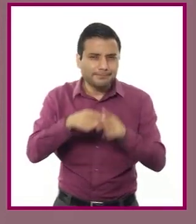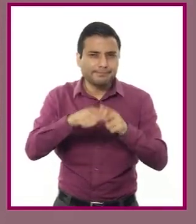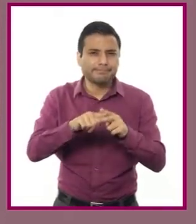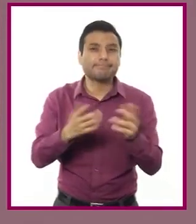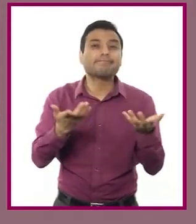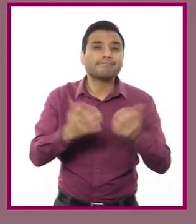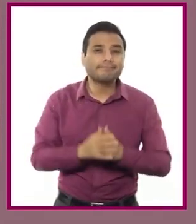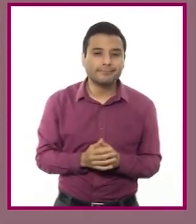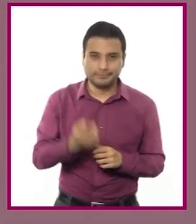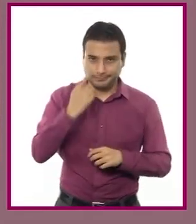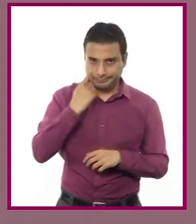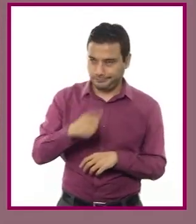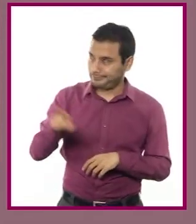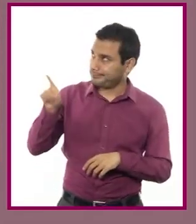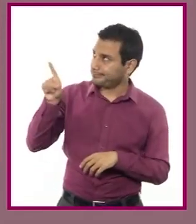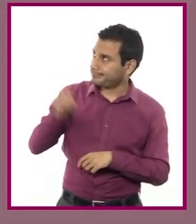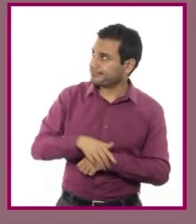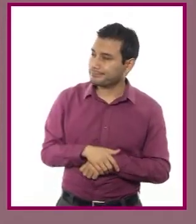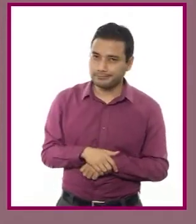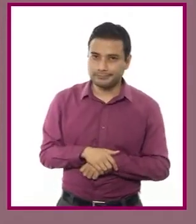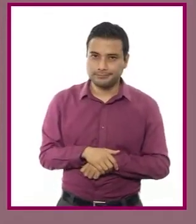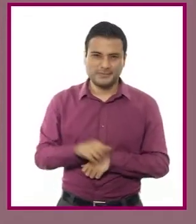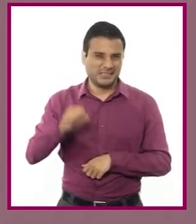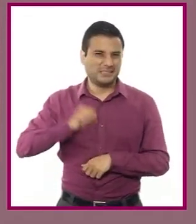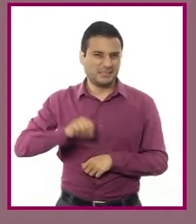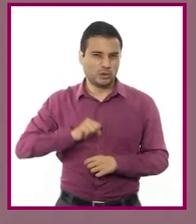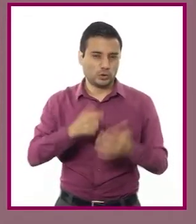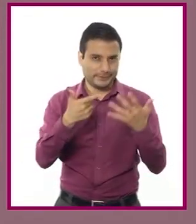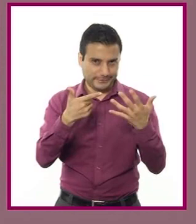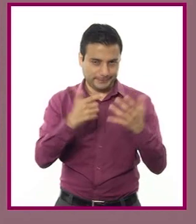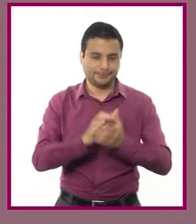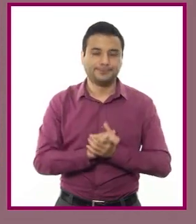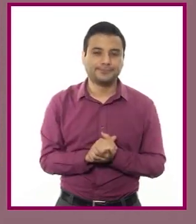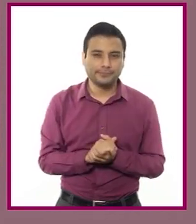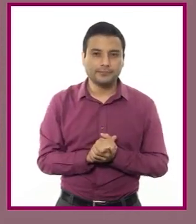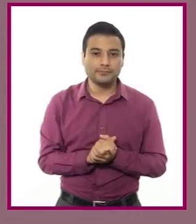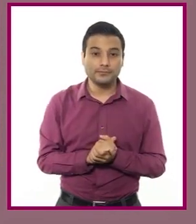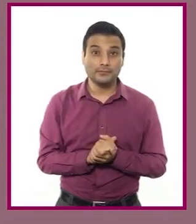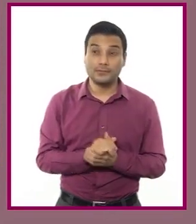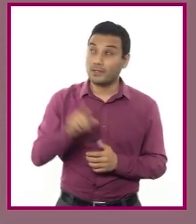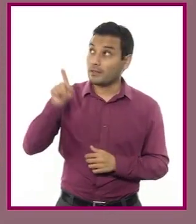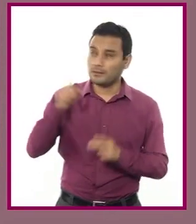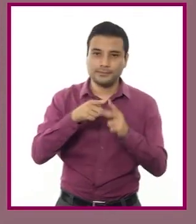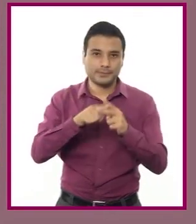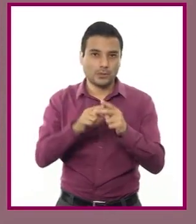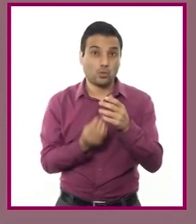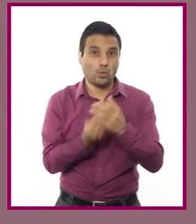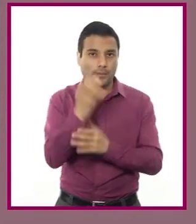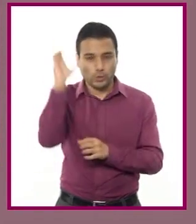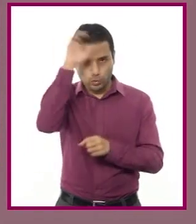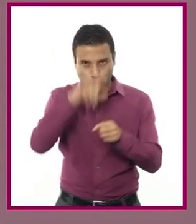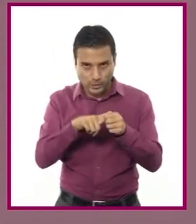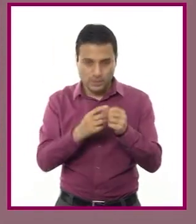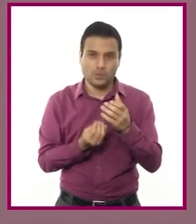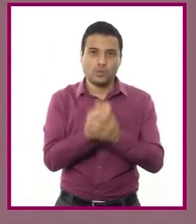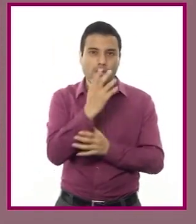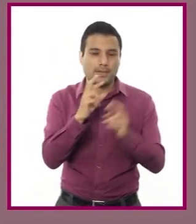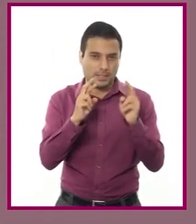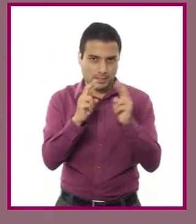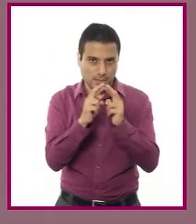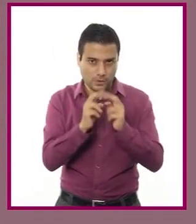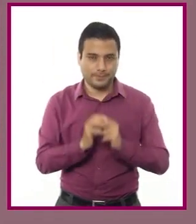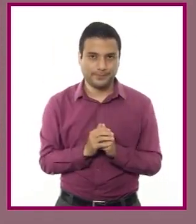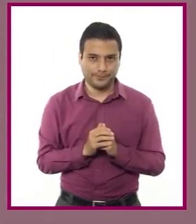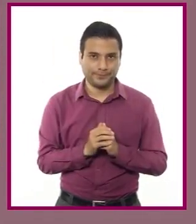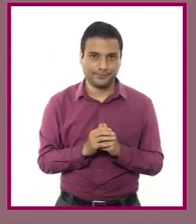la península arábiga a inicios del siglo VII. Aquí surgieron una nueva cultura y una nueva religión en la que